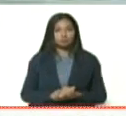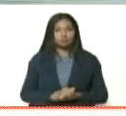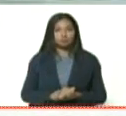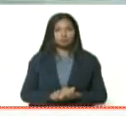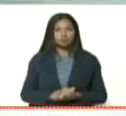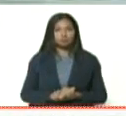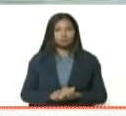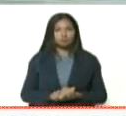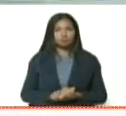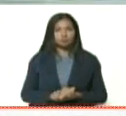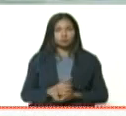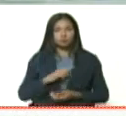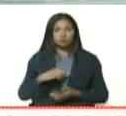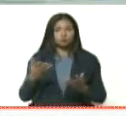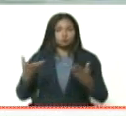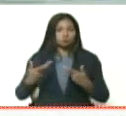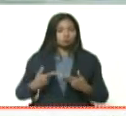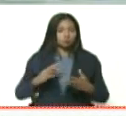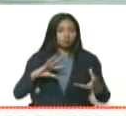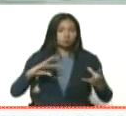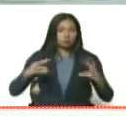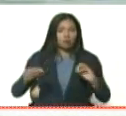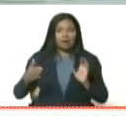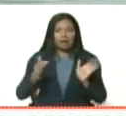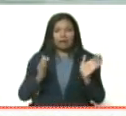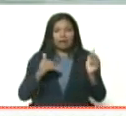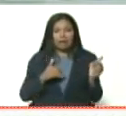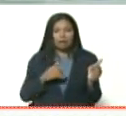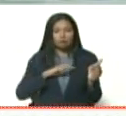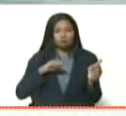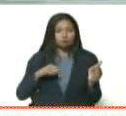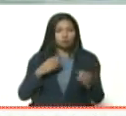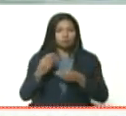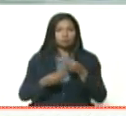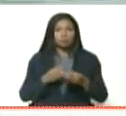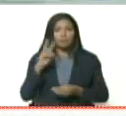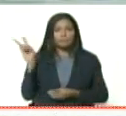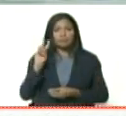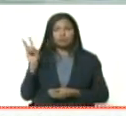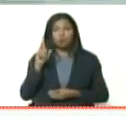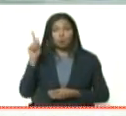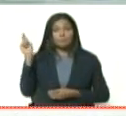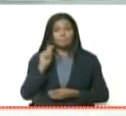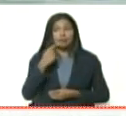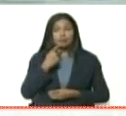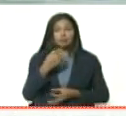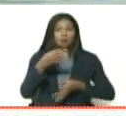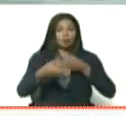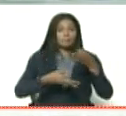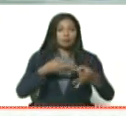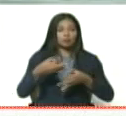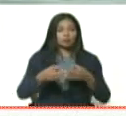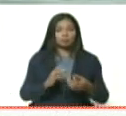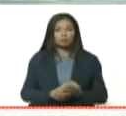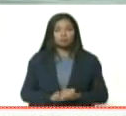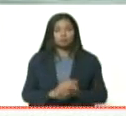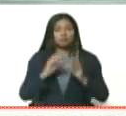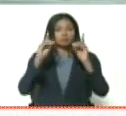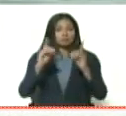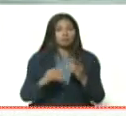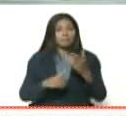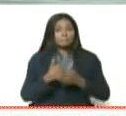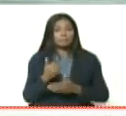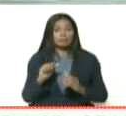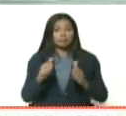nos afectaron la traída de los CLAP. Se lo dije a Venezuela hace un mes, con las decisiones últimas